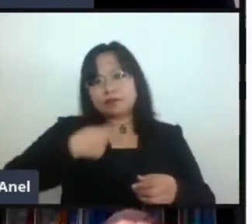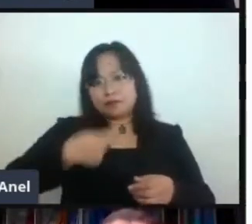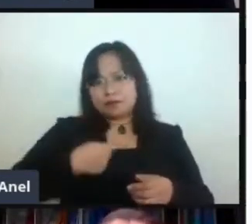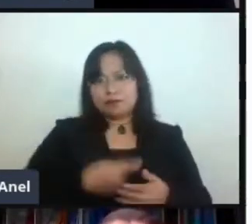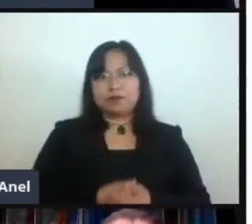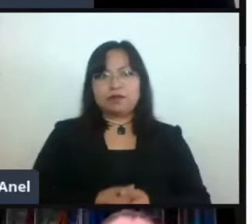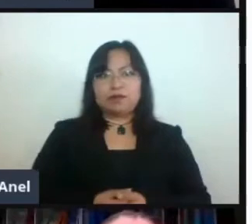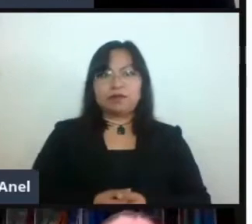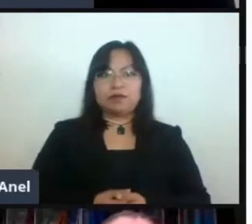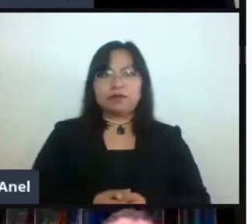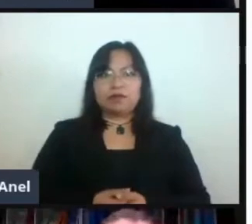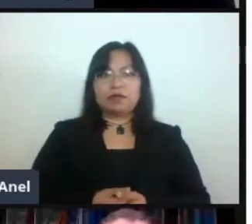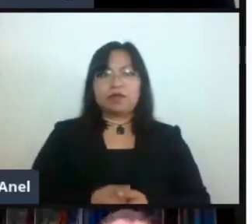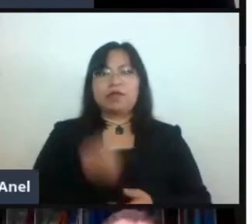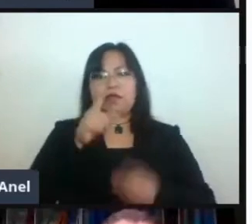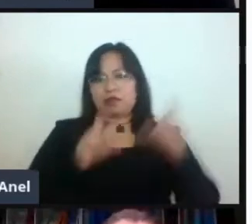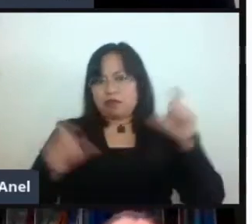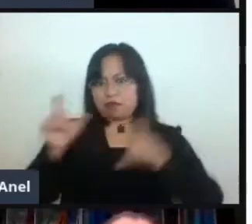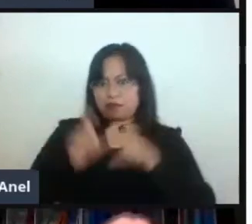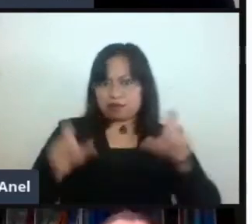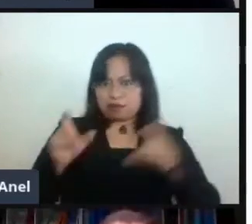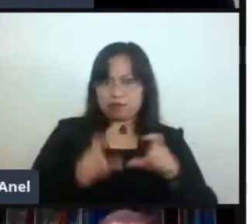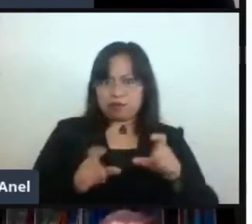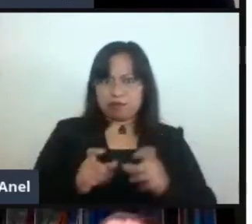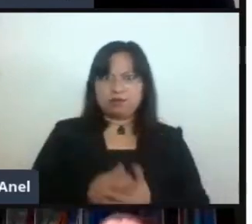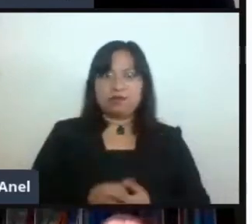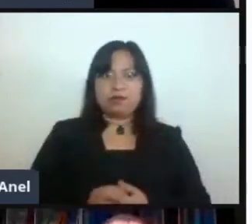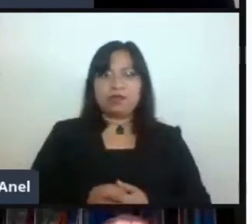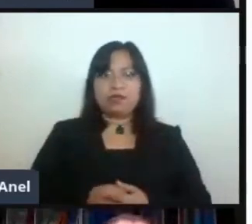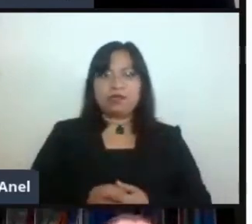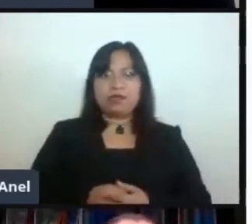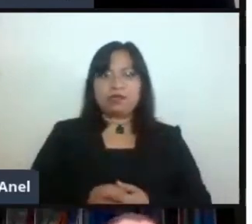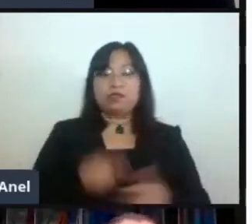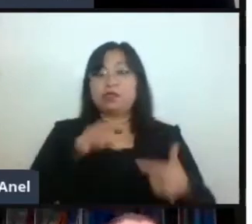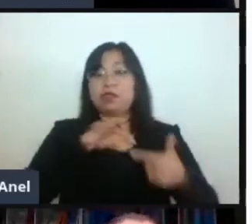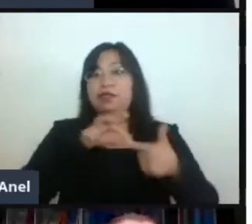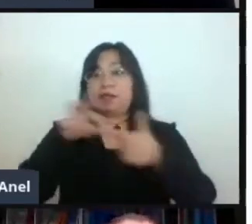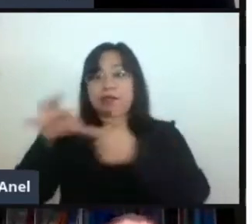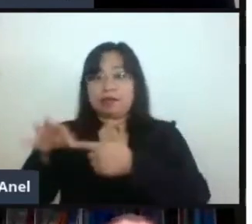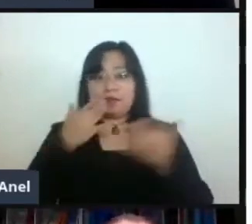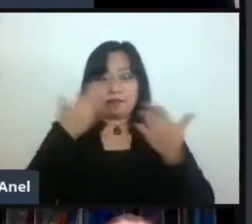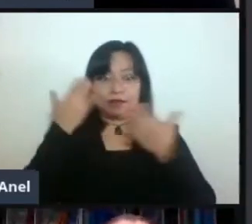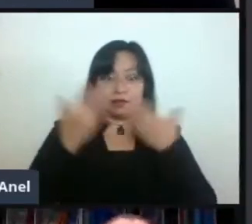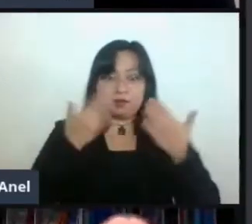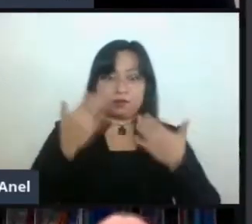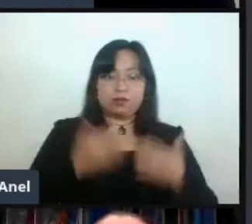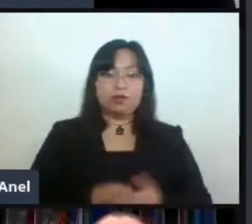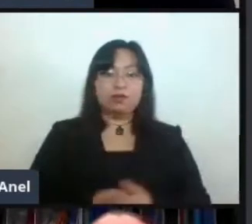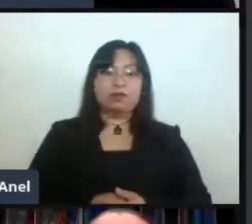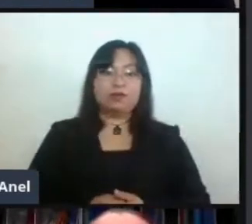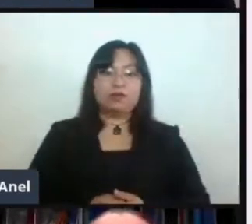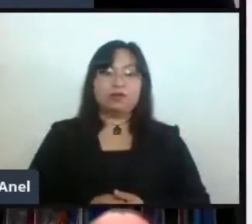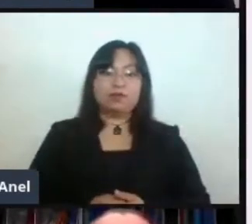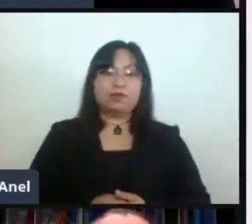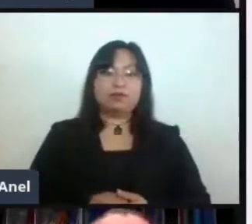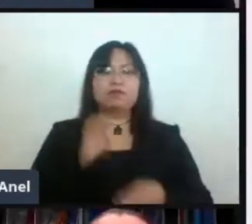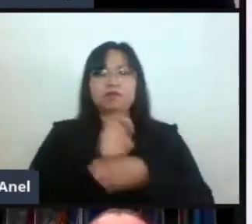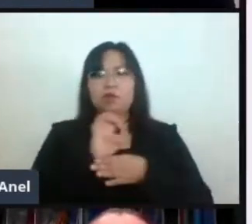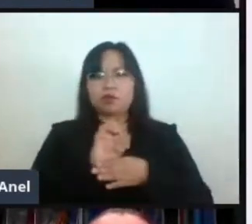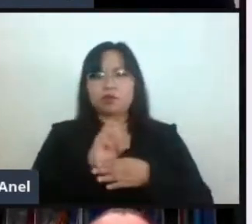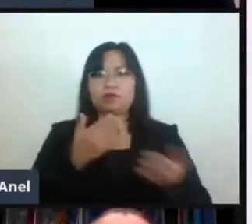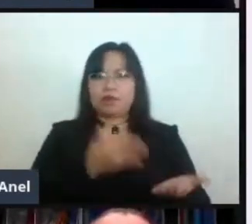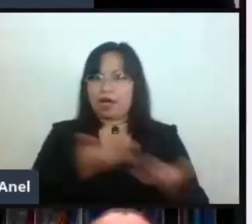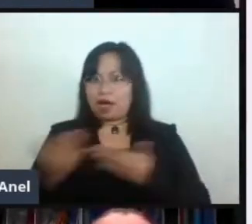guía de química, guía de estudio. Bien, entonces ahora sí voy a entrar